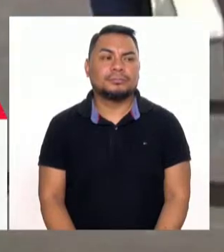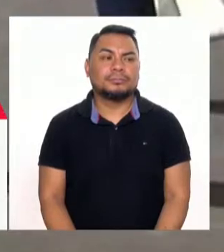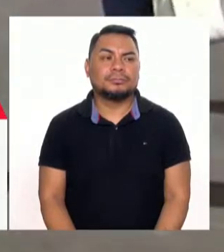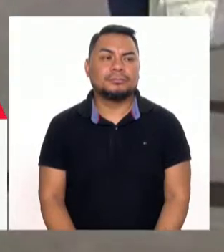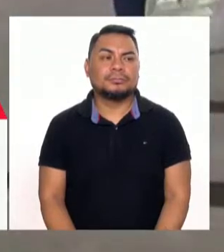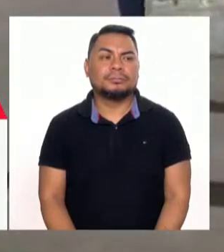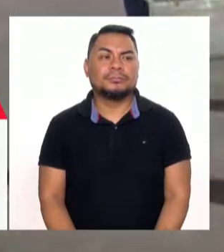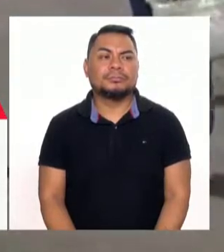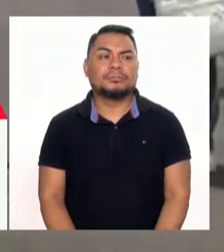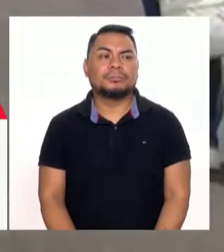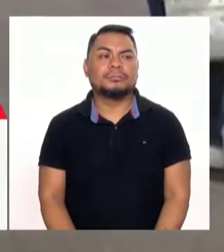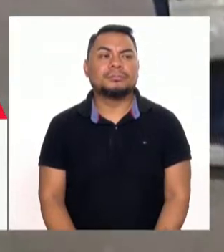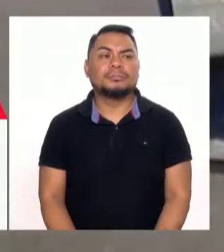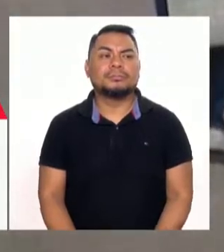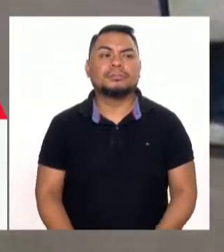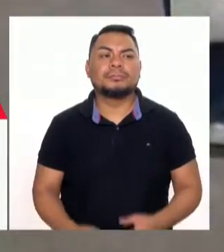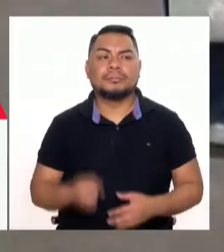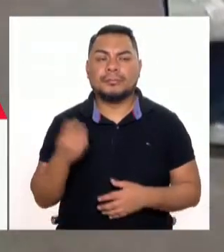presidenta